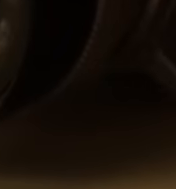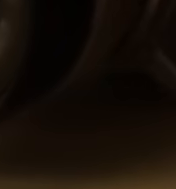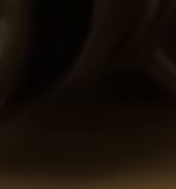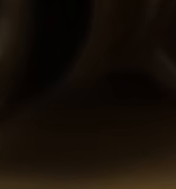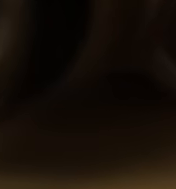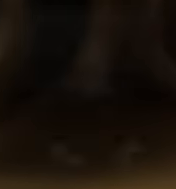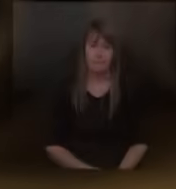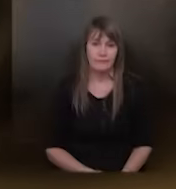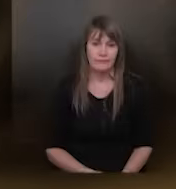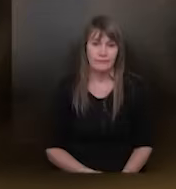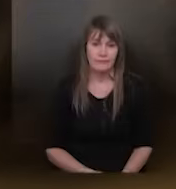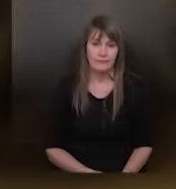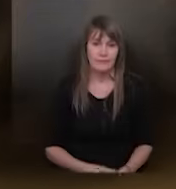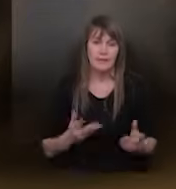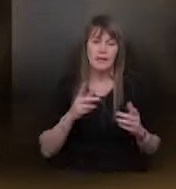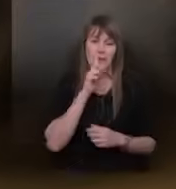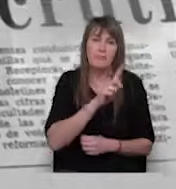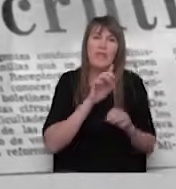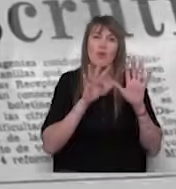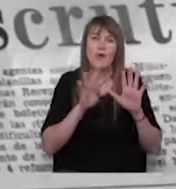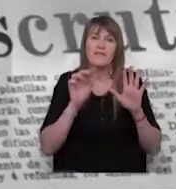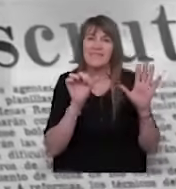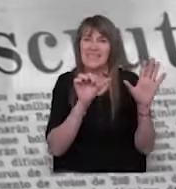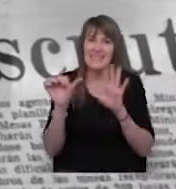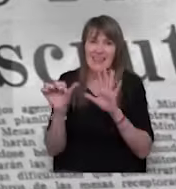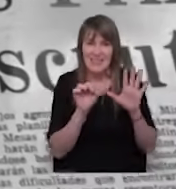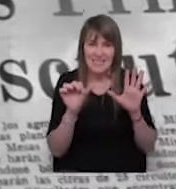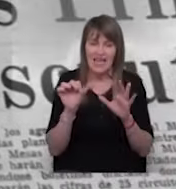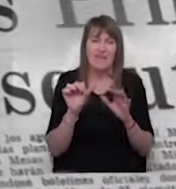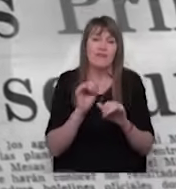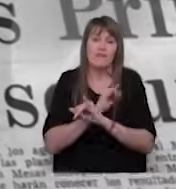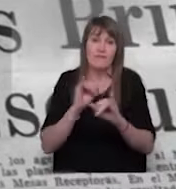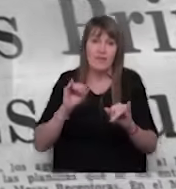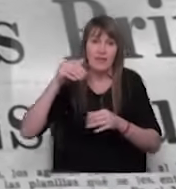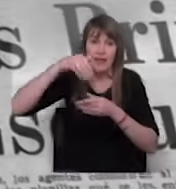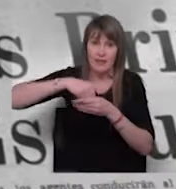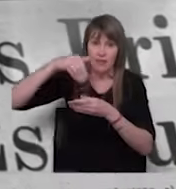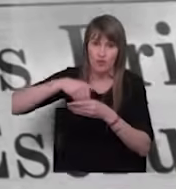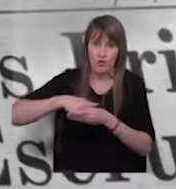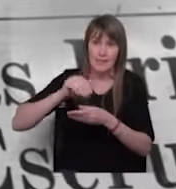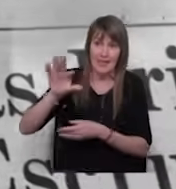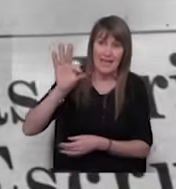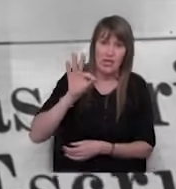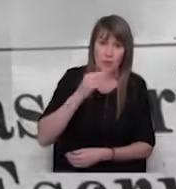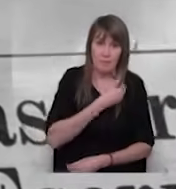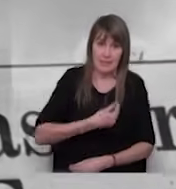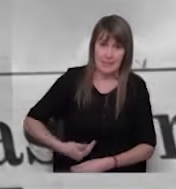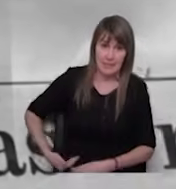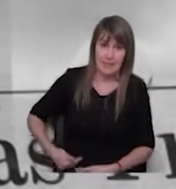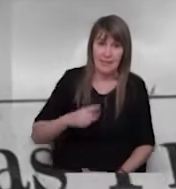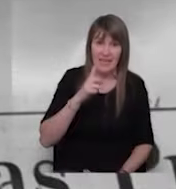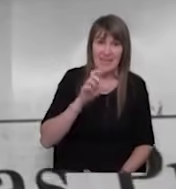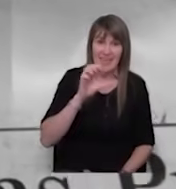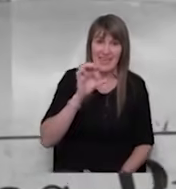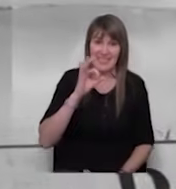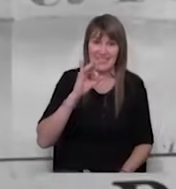funciones en la ayudantía de investigaciones. En 1966, después de las elecciones en las que resultó electo presidente general Oscar Gestido, un amigo